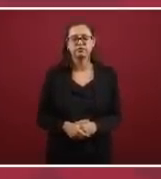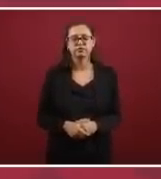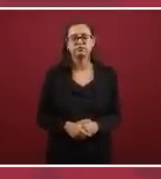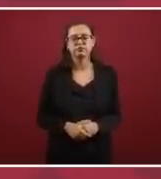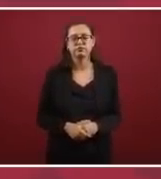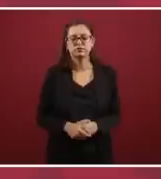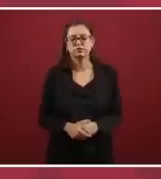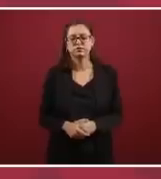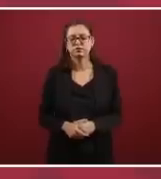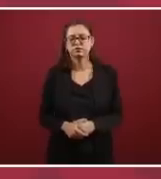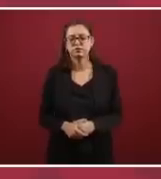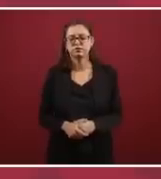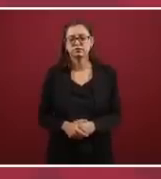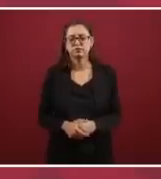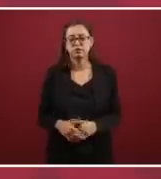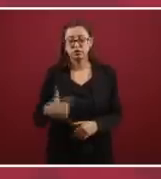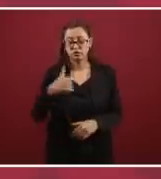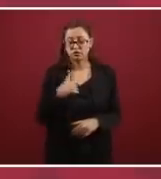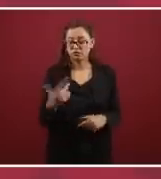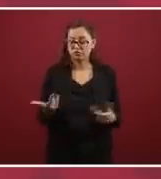tolerancia,